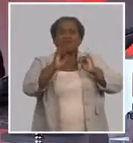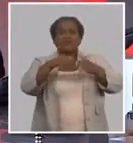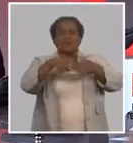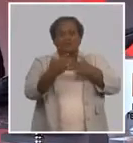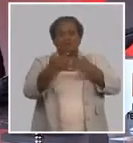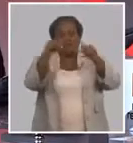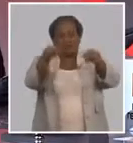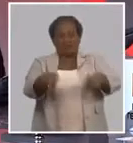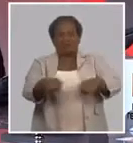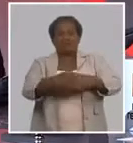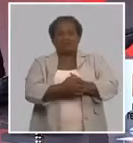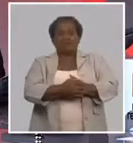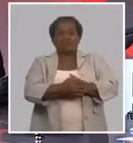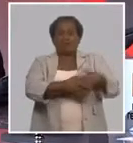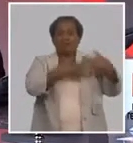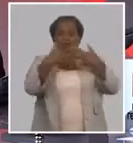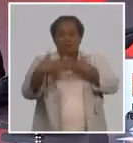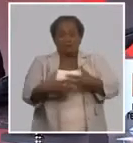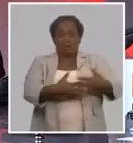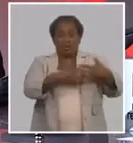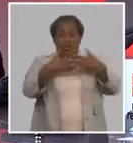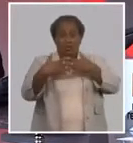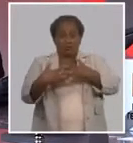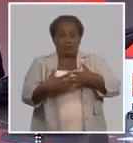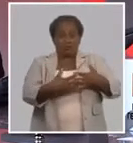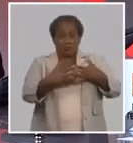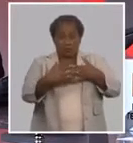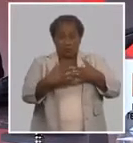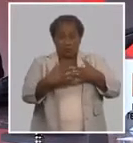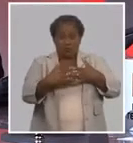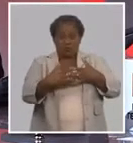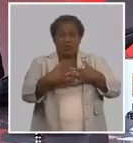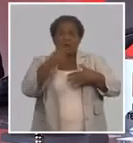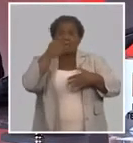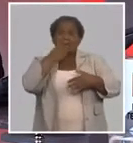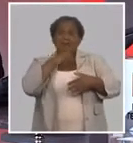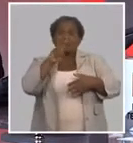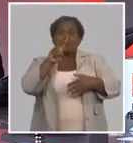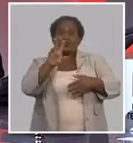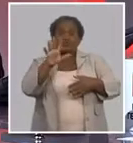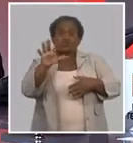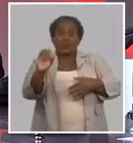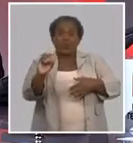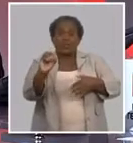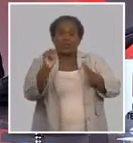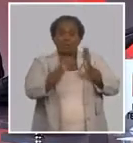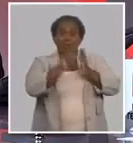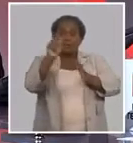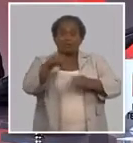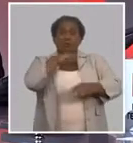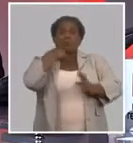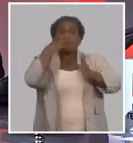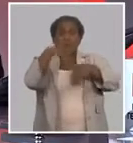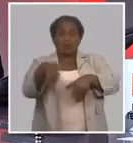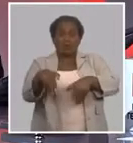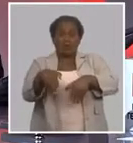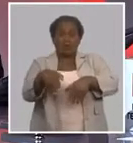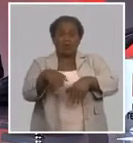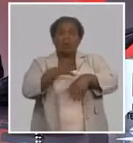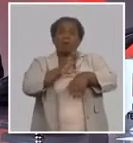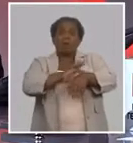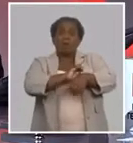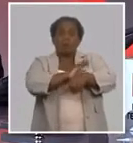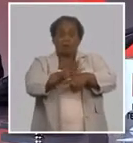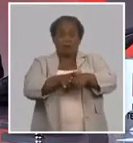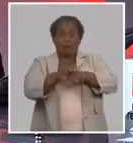día y es que eeuu ha sobrepasado ya los 250.000 muertos por kobe 19 una cifra que